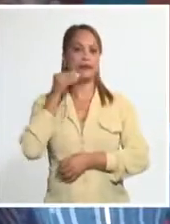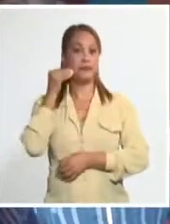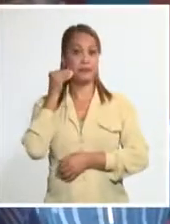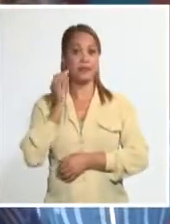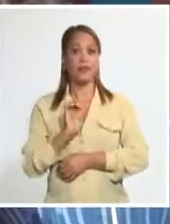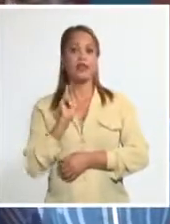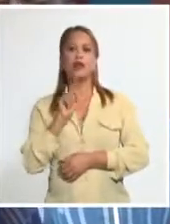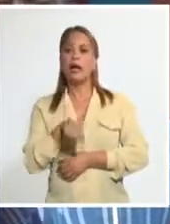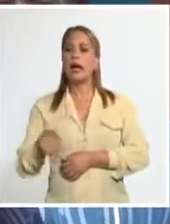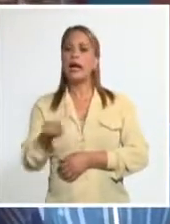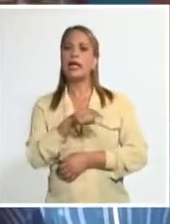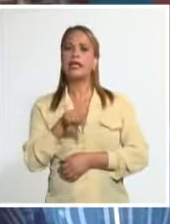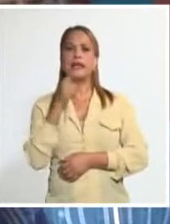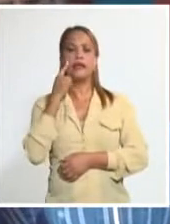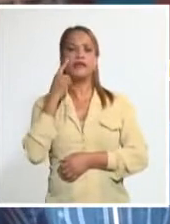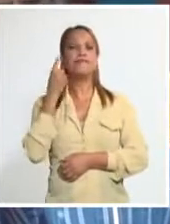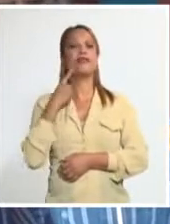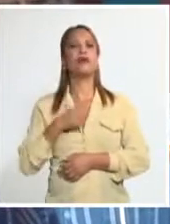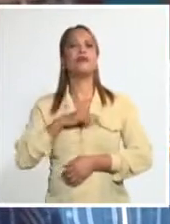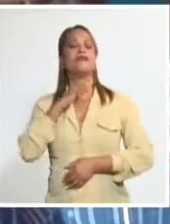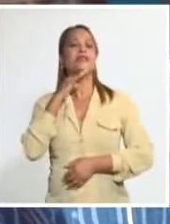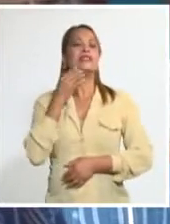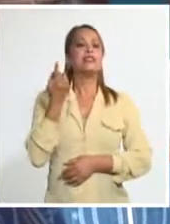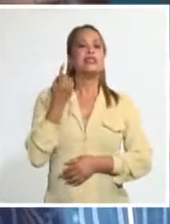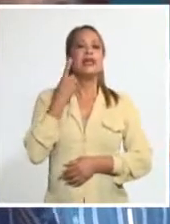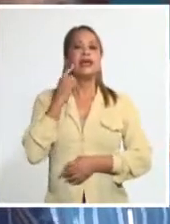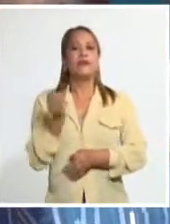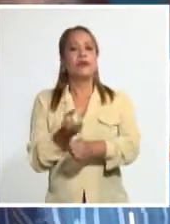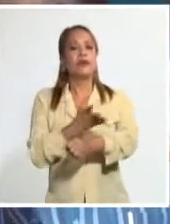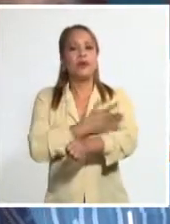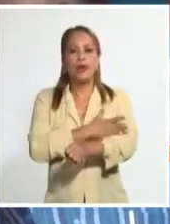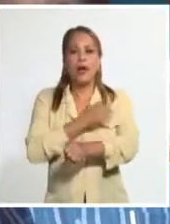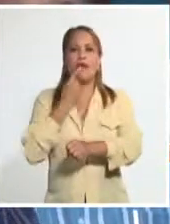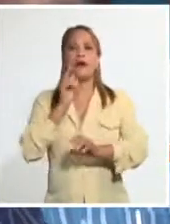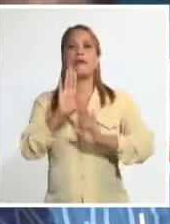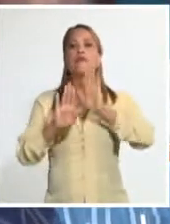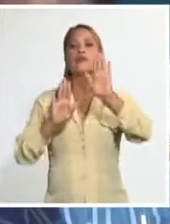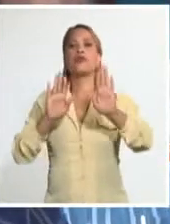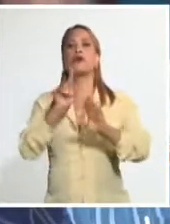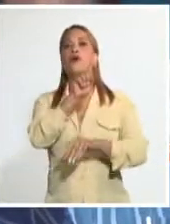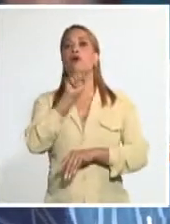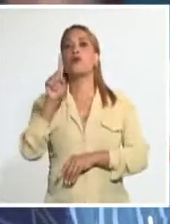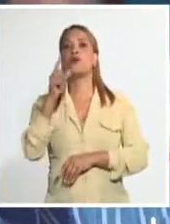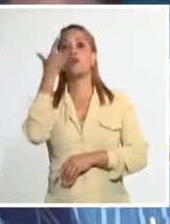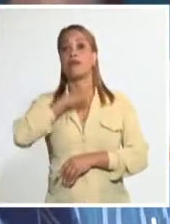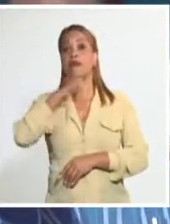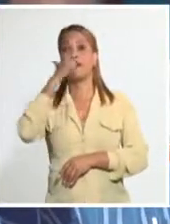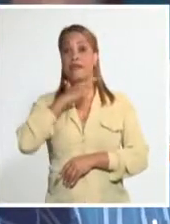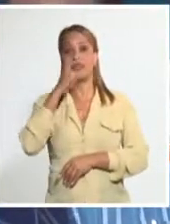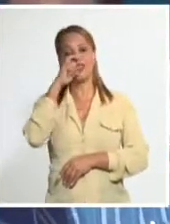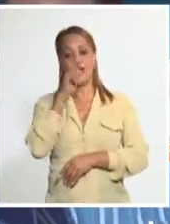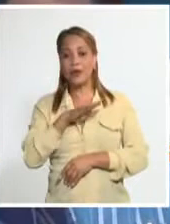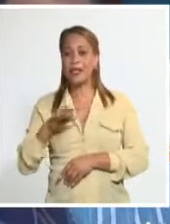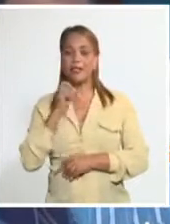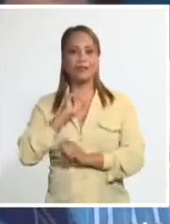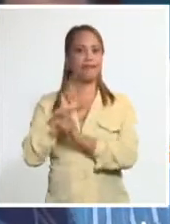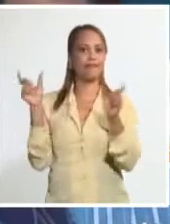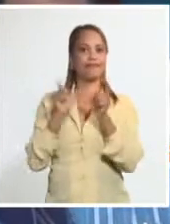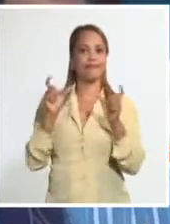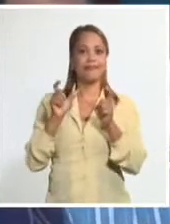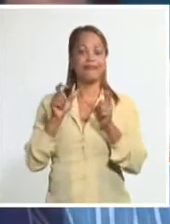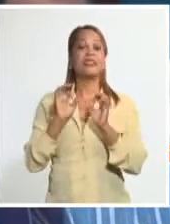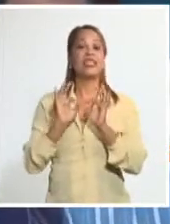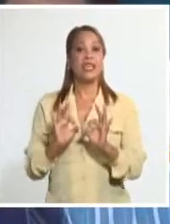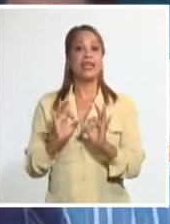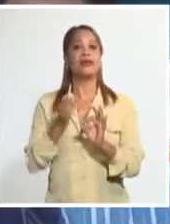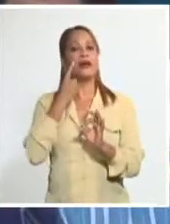nos hemos llenado de historia, de emoción, en el Museo 11 de Abril, nada más con esos niños que impresionaron, y vemos